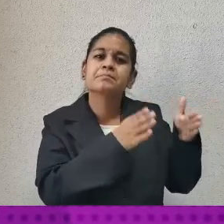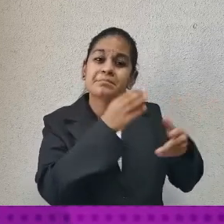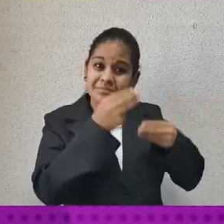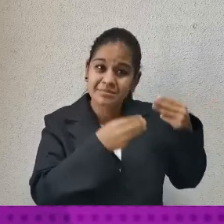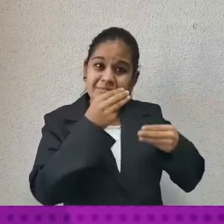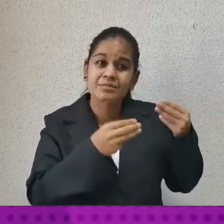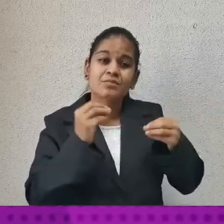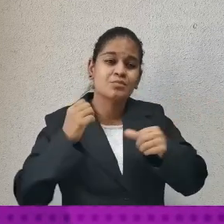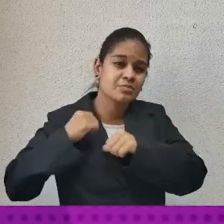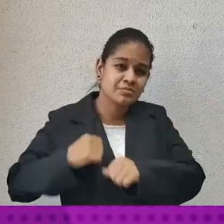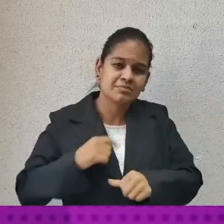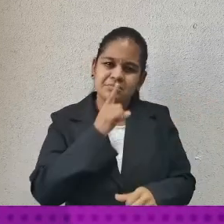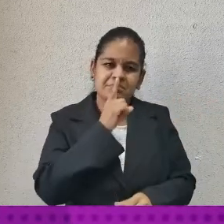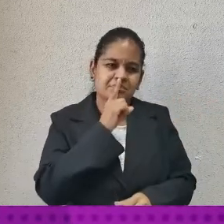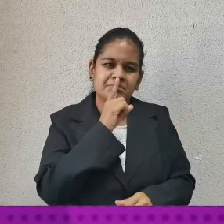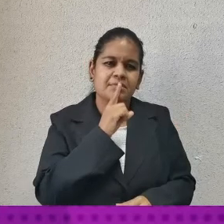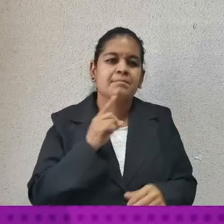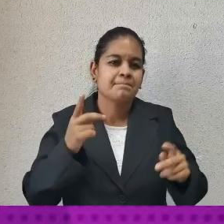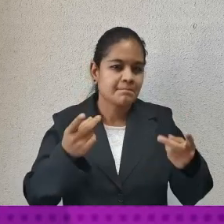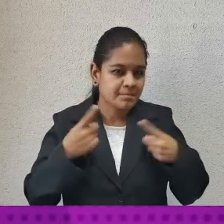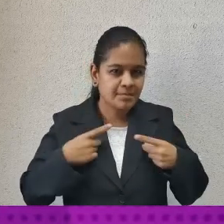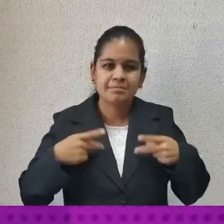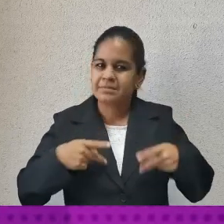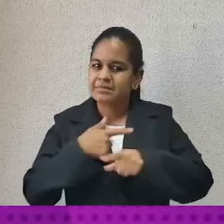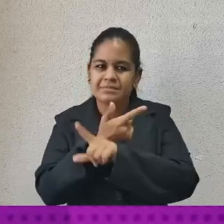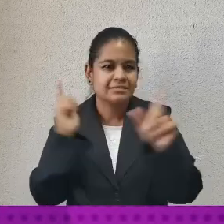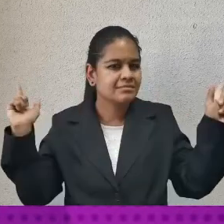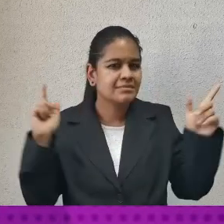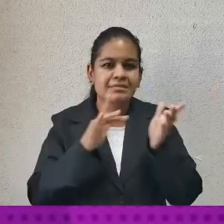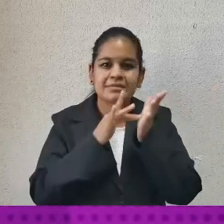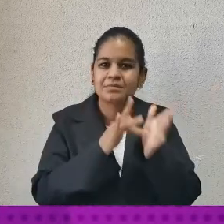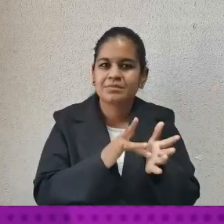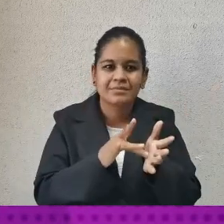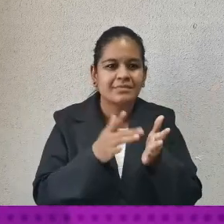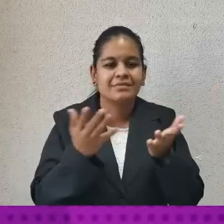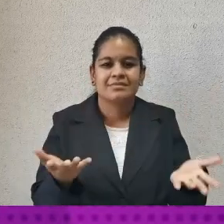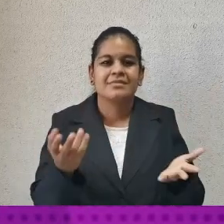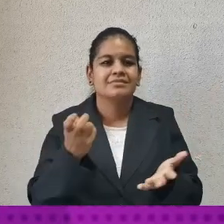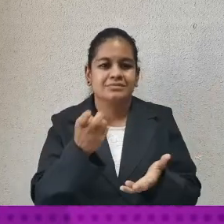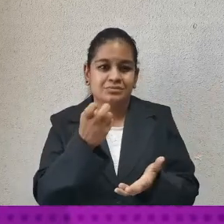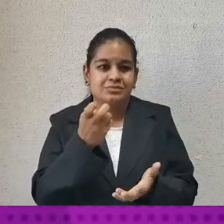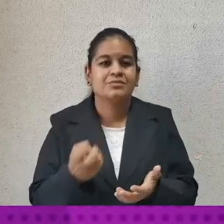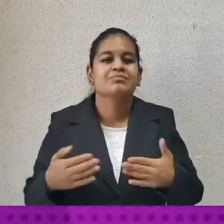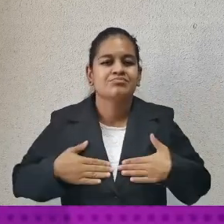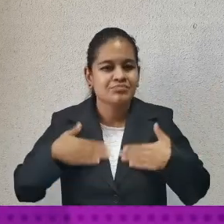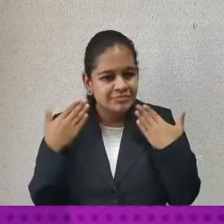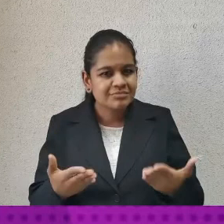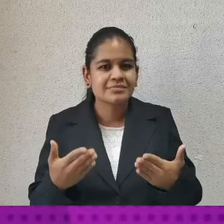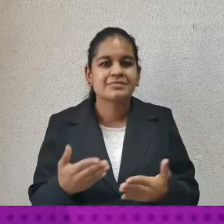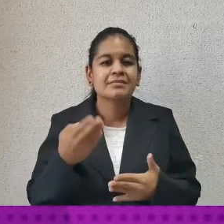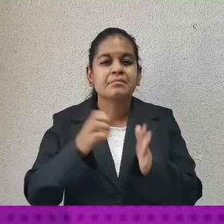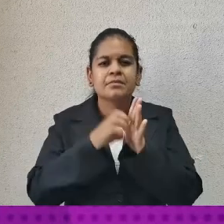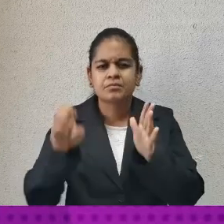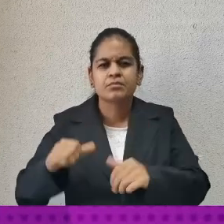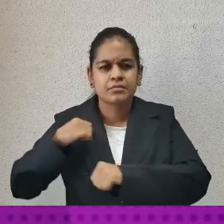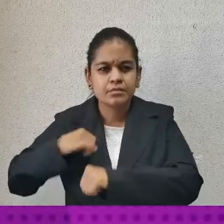llevan a cabo esa fiesta, como se dice habitualmente, ese día de la jornada electoral, pero también hay una certeza y una seguridad de que así